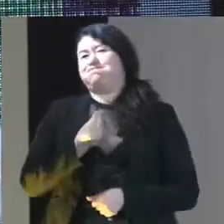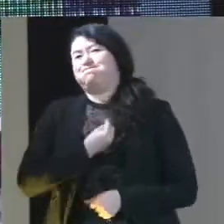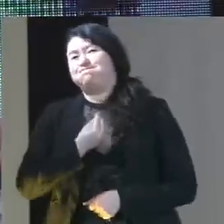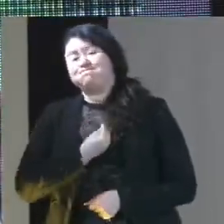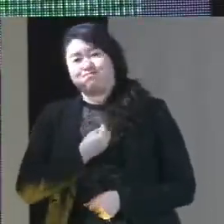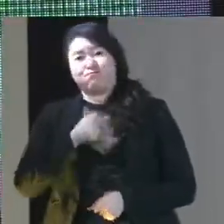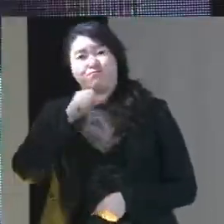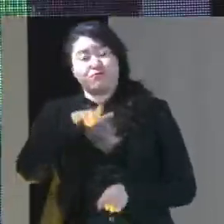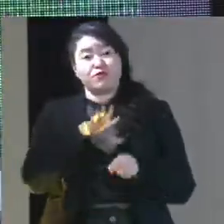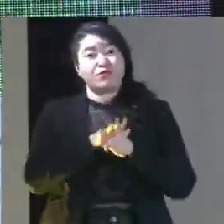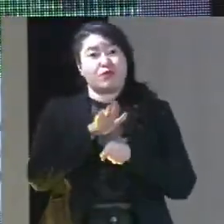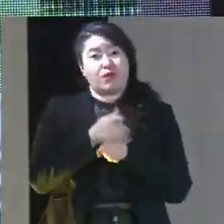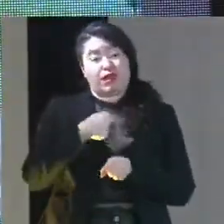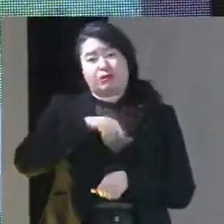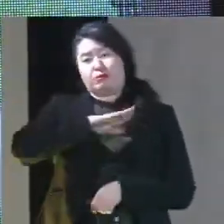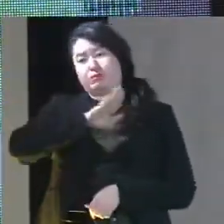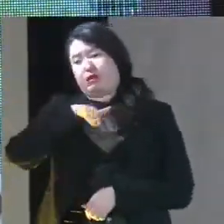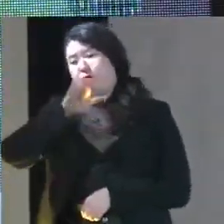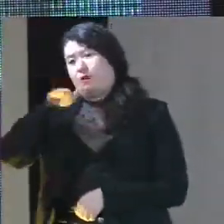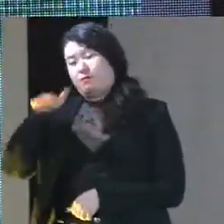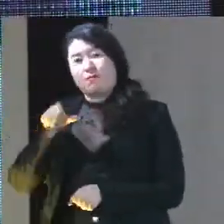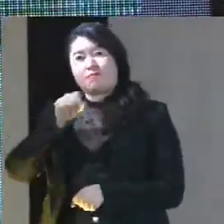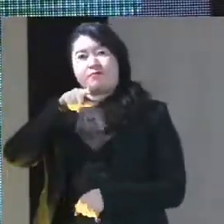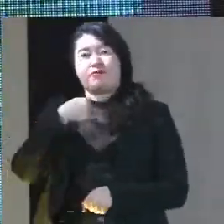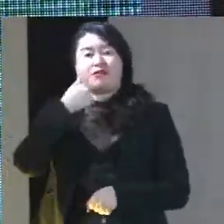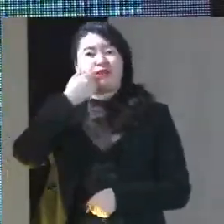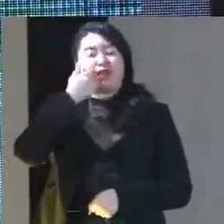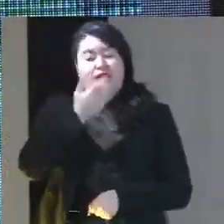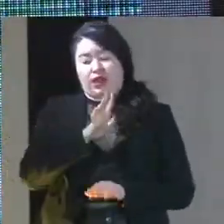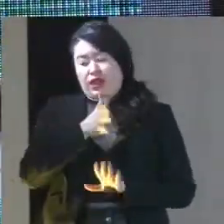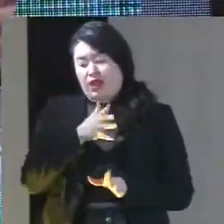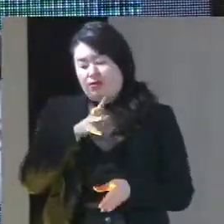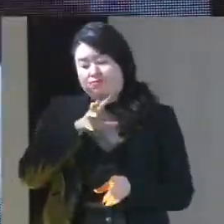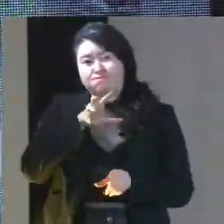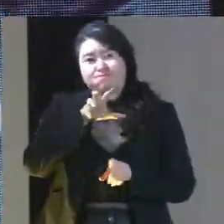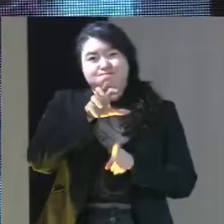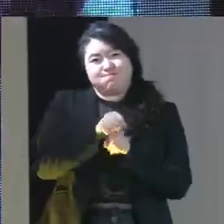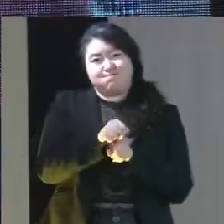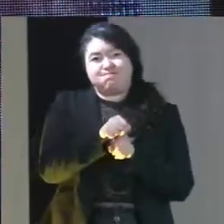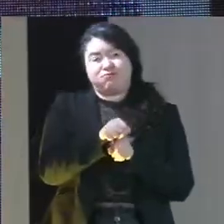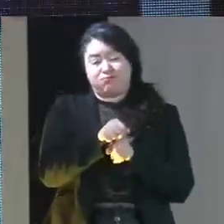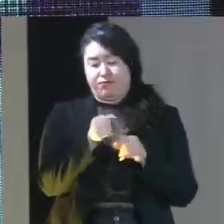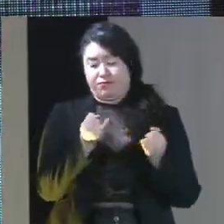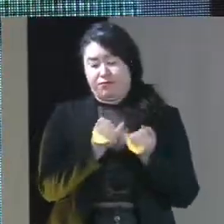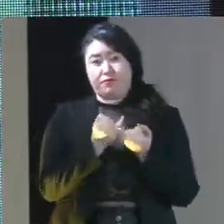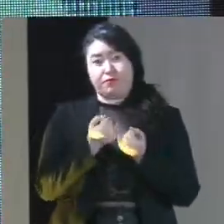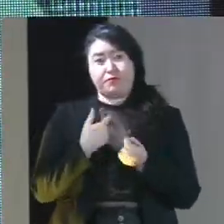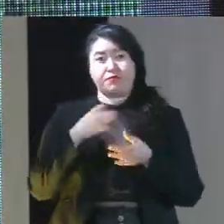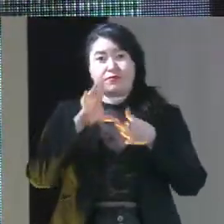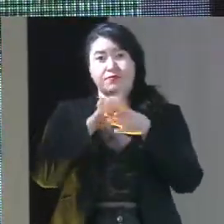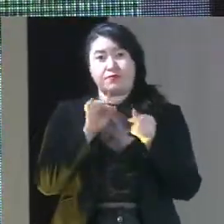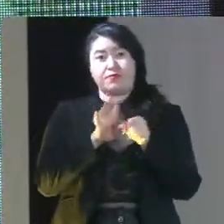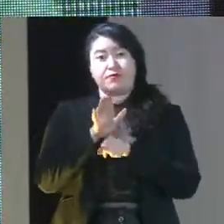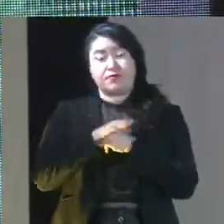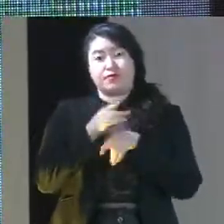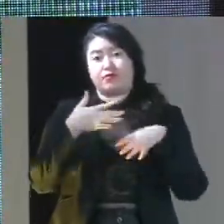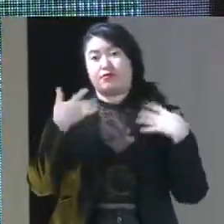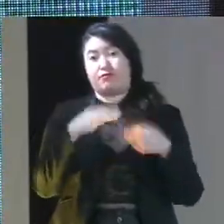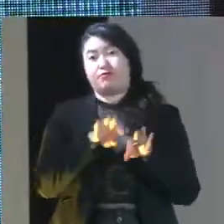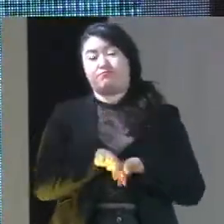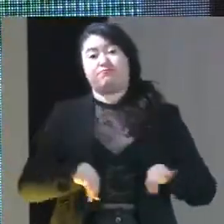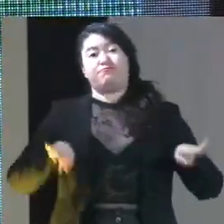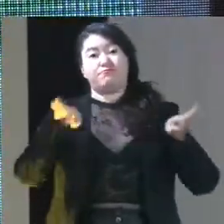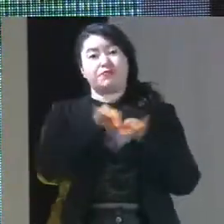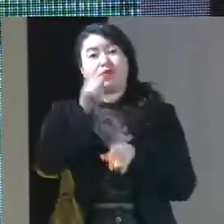derrota o las derrotas que sufrió, de sus sucesivos intentos de conquista. Y finalmente cito de la formidable insurrección